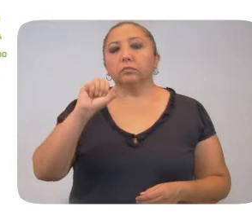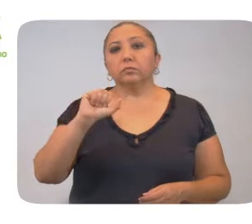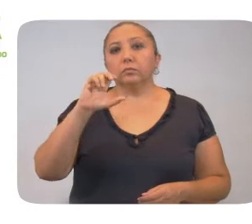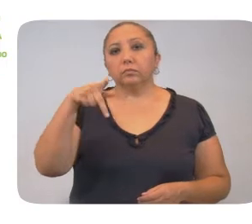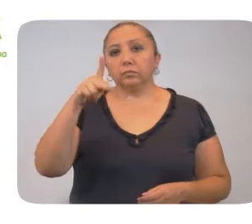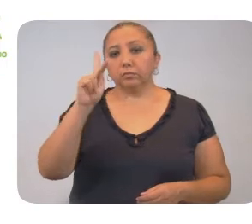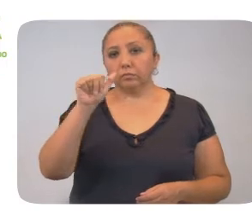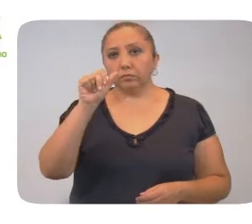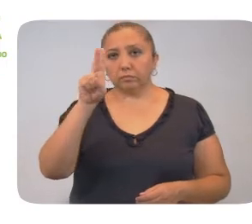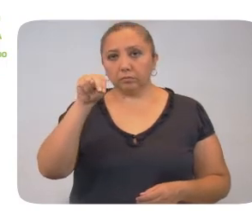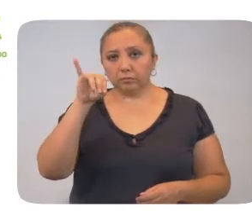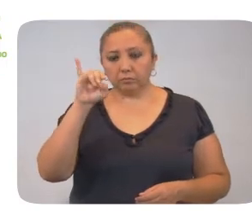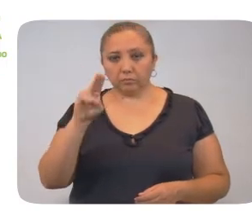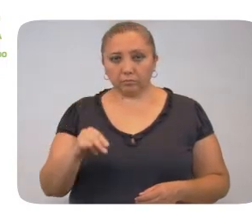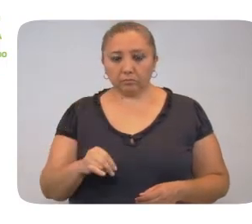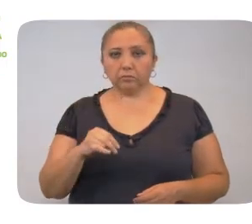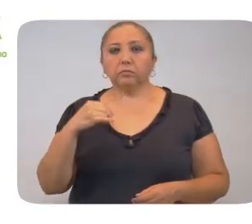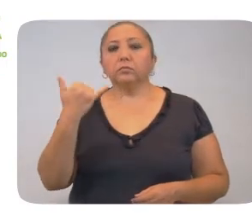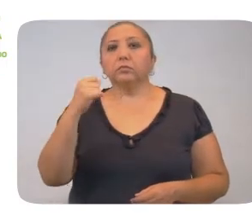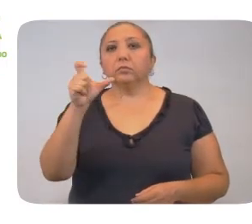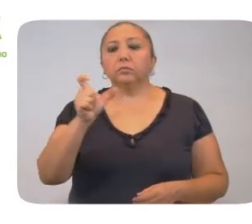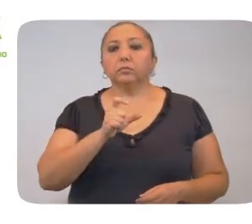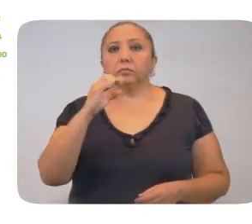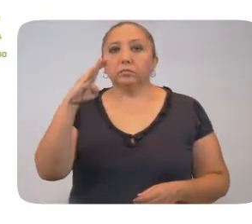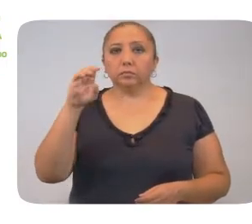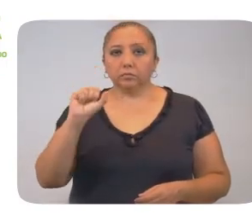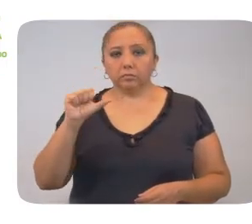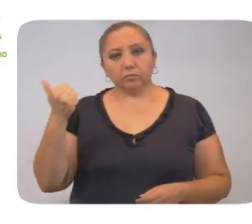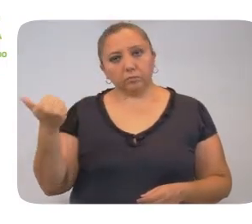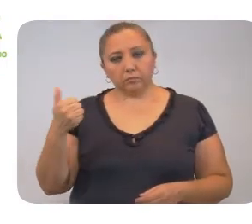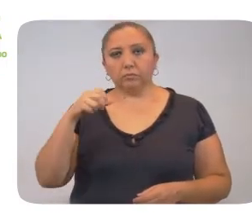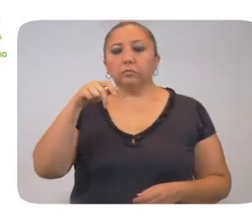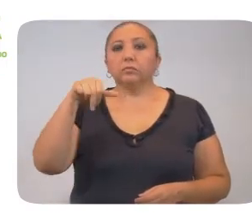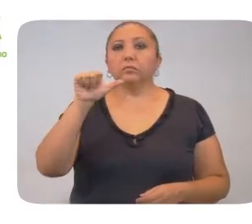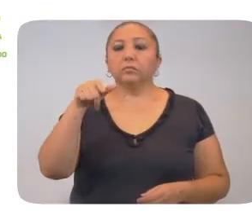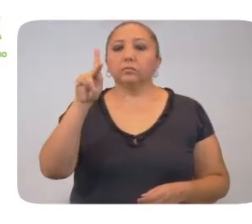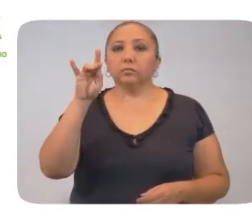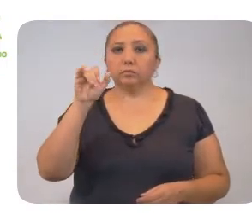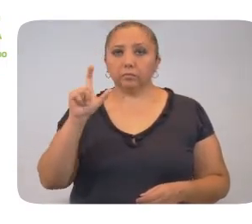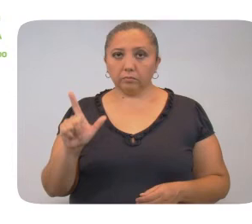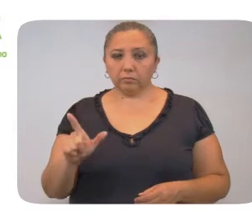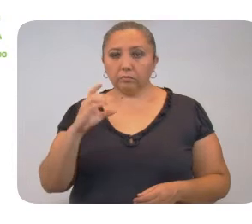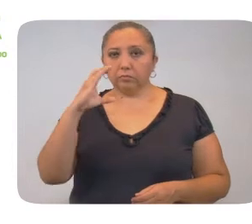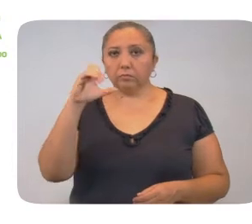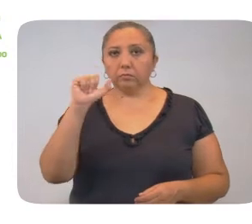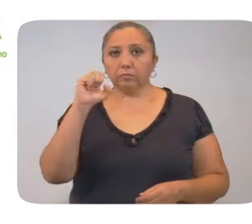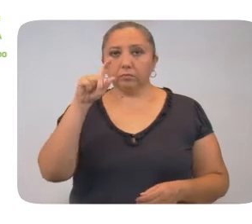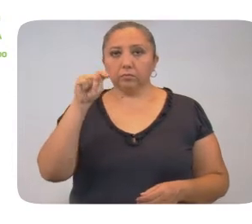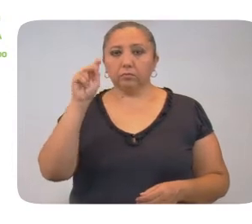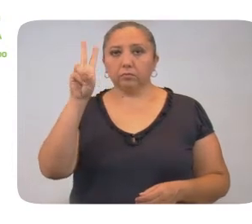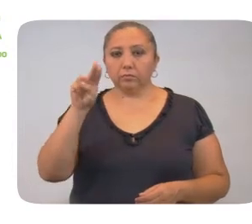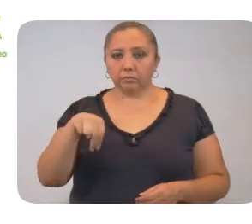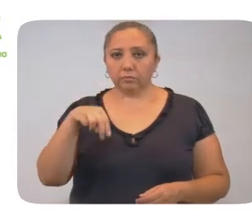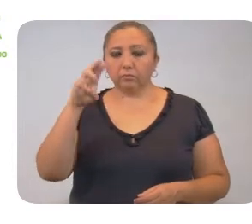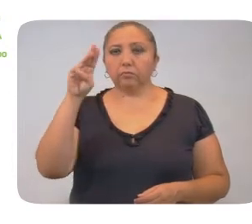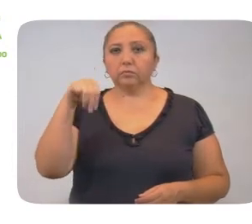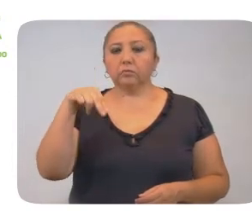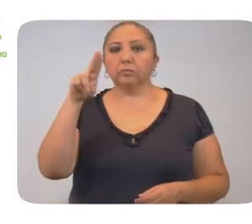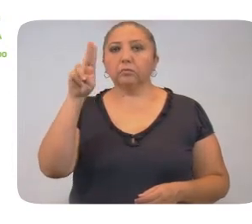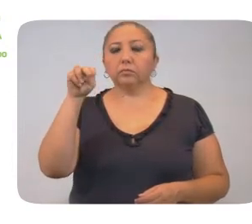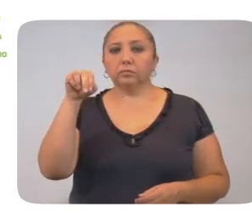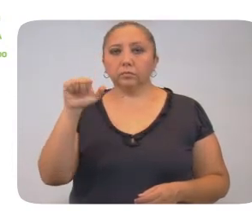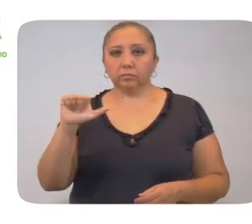Canacín, Valladolid y Yaxcabá, 1 en Aquil, Buxots, Celestún, Chocholá, Muna,